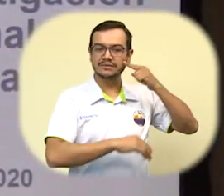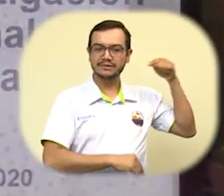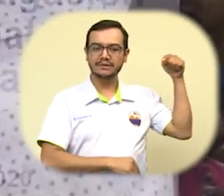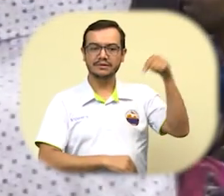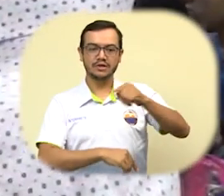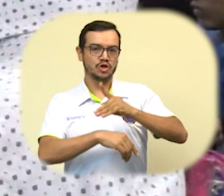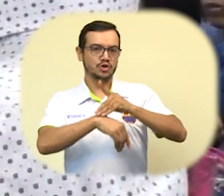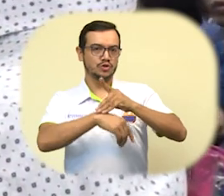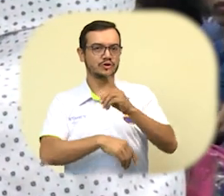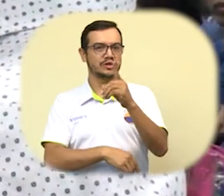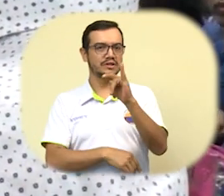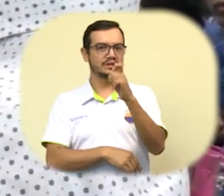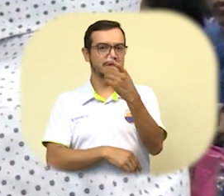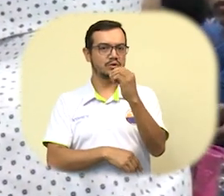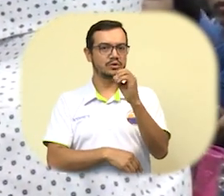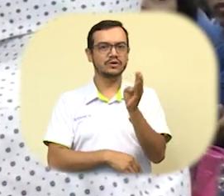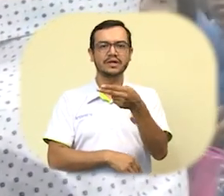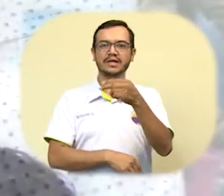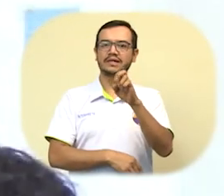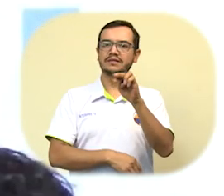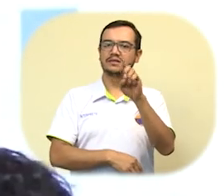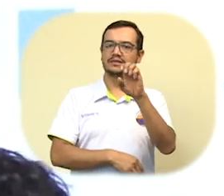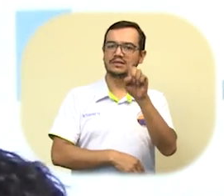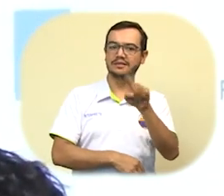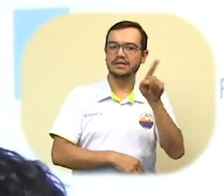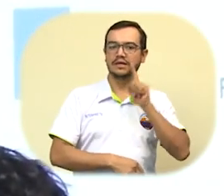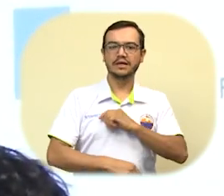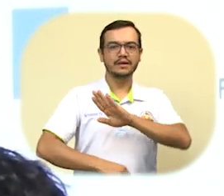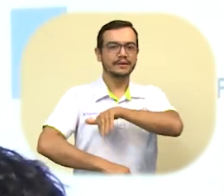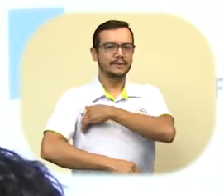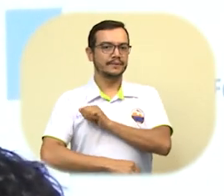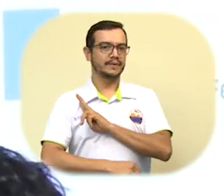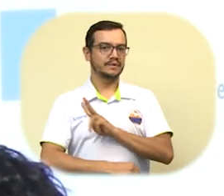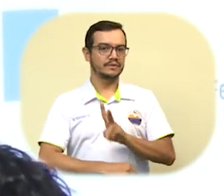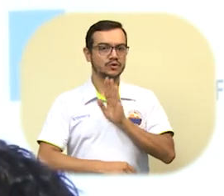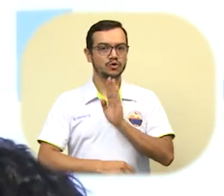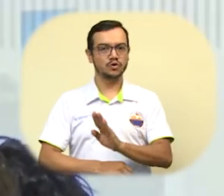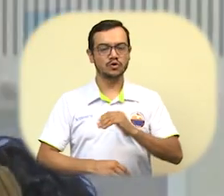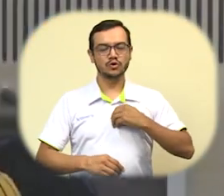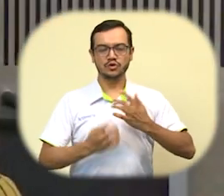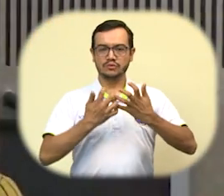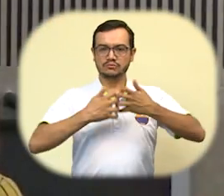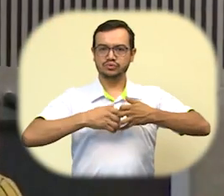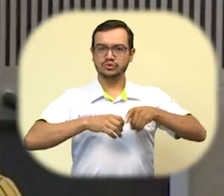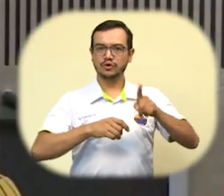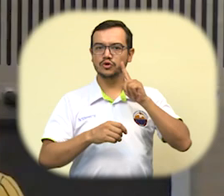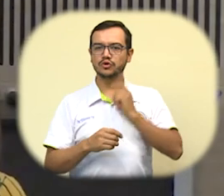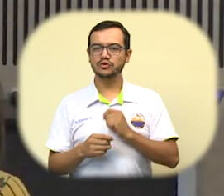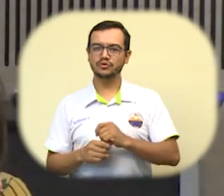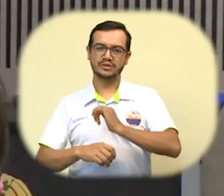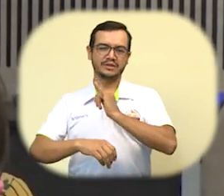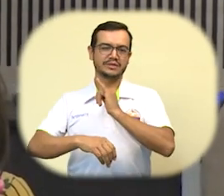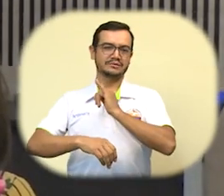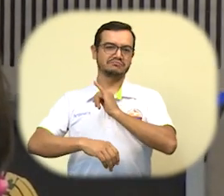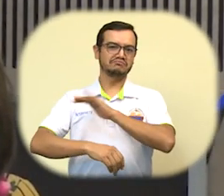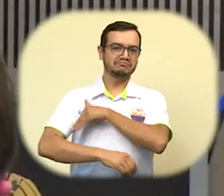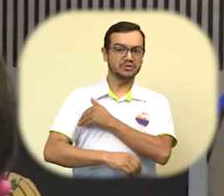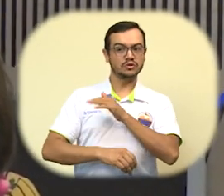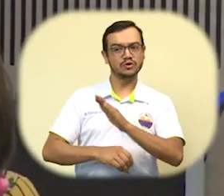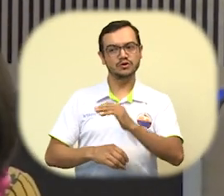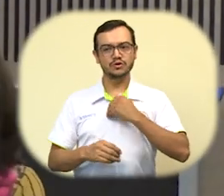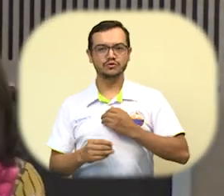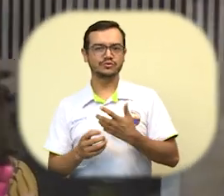del doctor Diego Hernández Lozada, viceministro de Conocimiento, Innovación y Productividad del Ministerio de